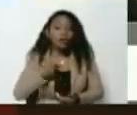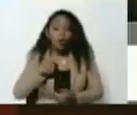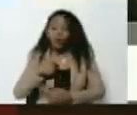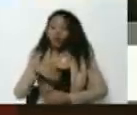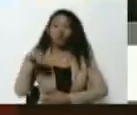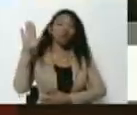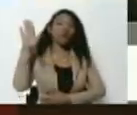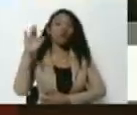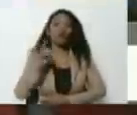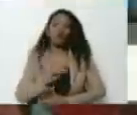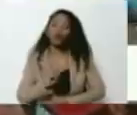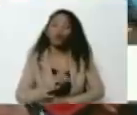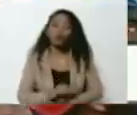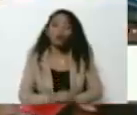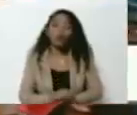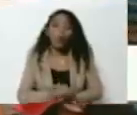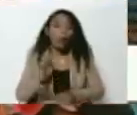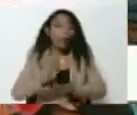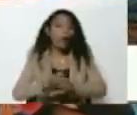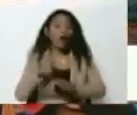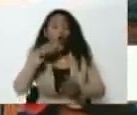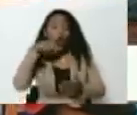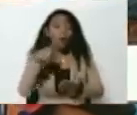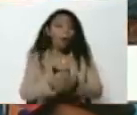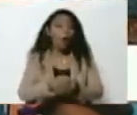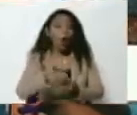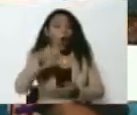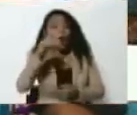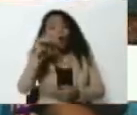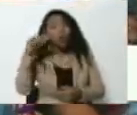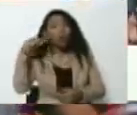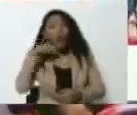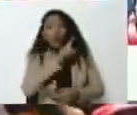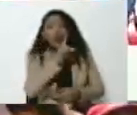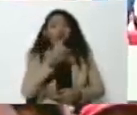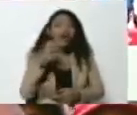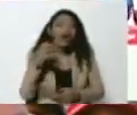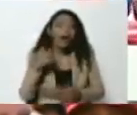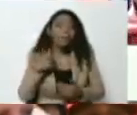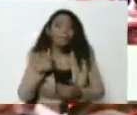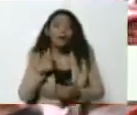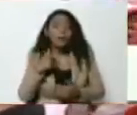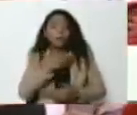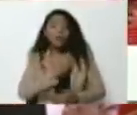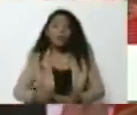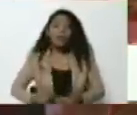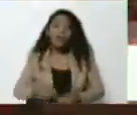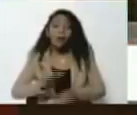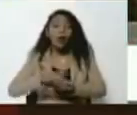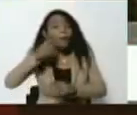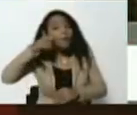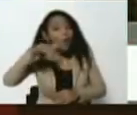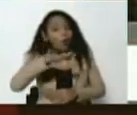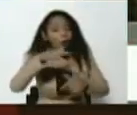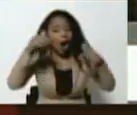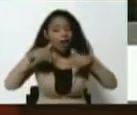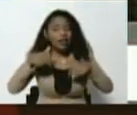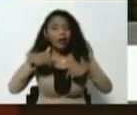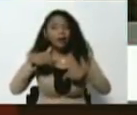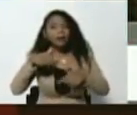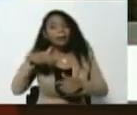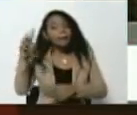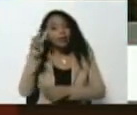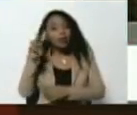presidente. Porque me nombró Iván Duque presidente. Yo estoy aquí porque el pueblo de Venezuela me